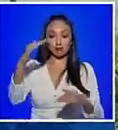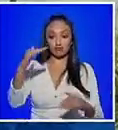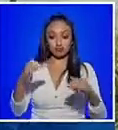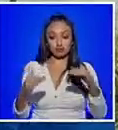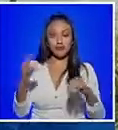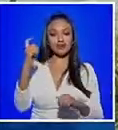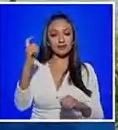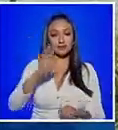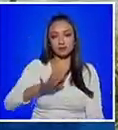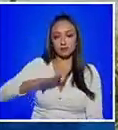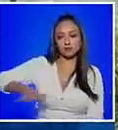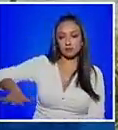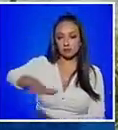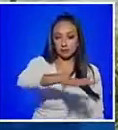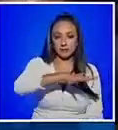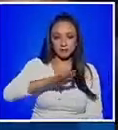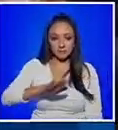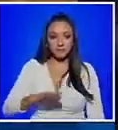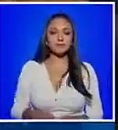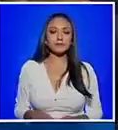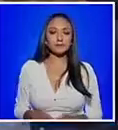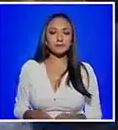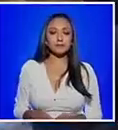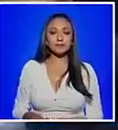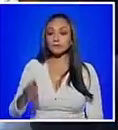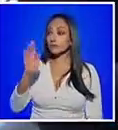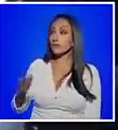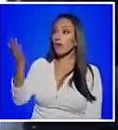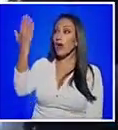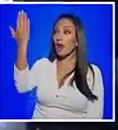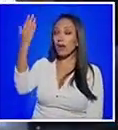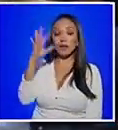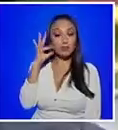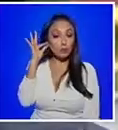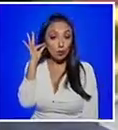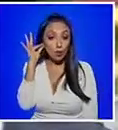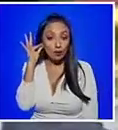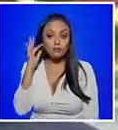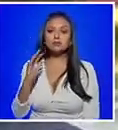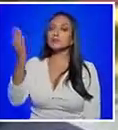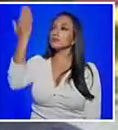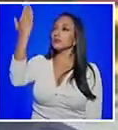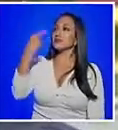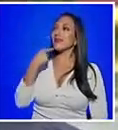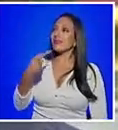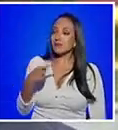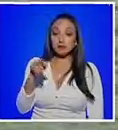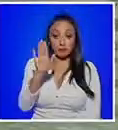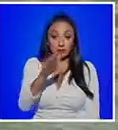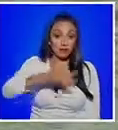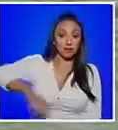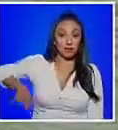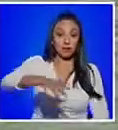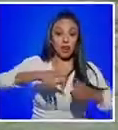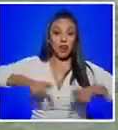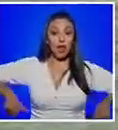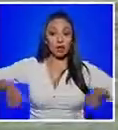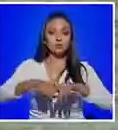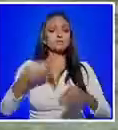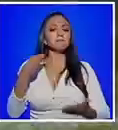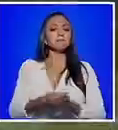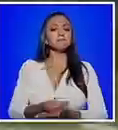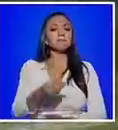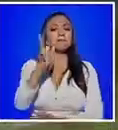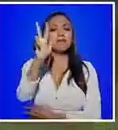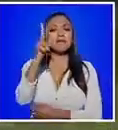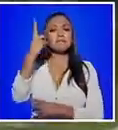necesita en este ecosistema. La alcaldesa de Ibarra, Andrés Caco, argumenta que en Yaguarcocha se han invertido alrededor de